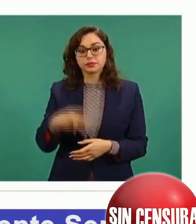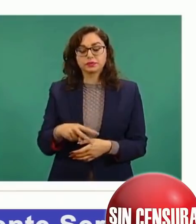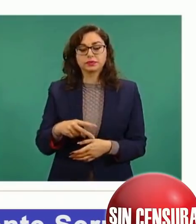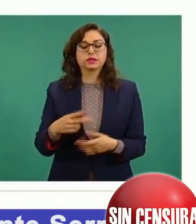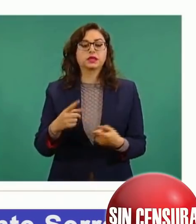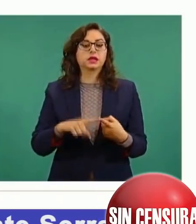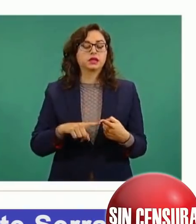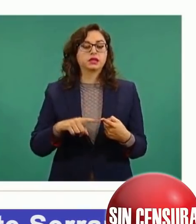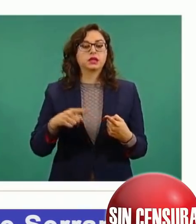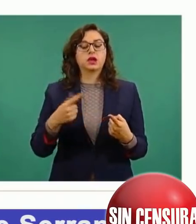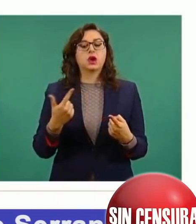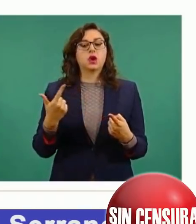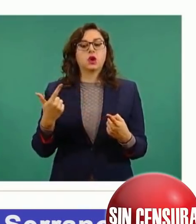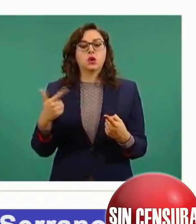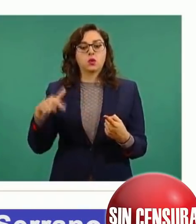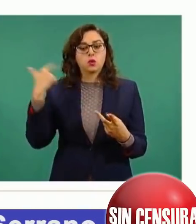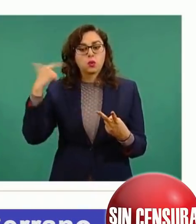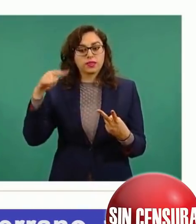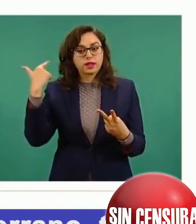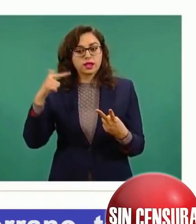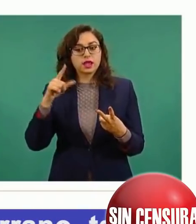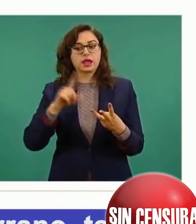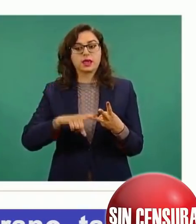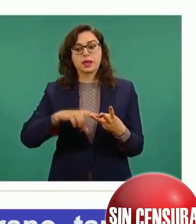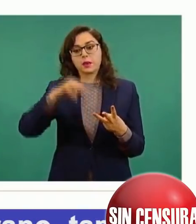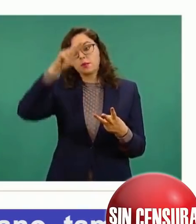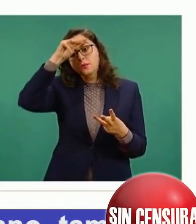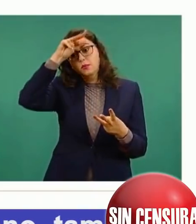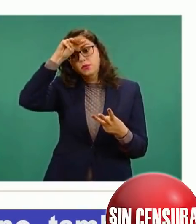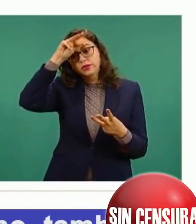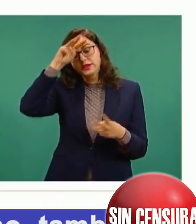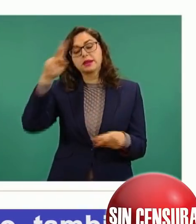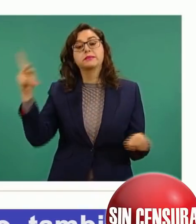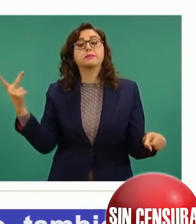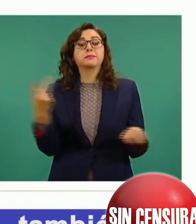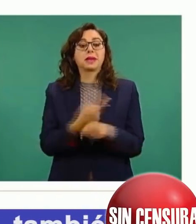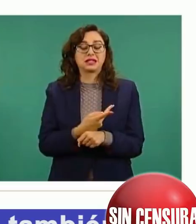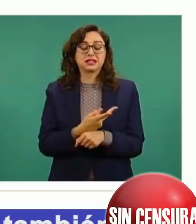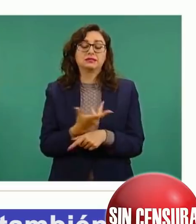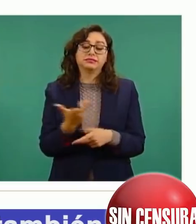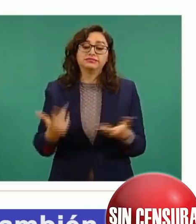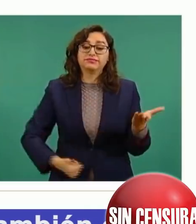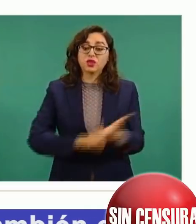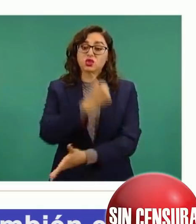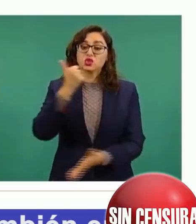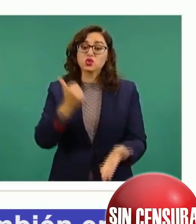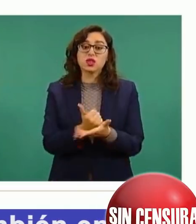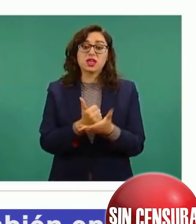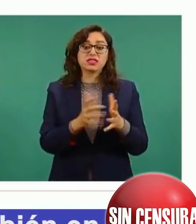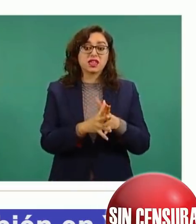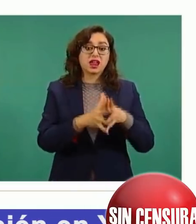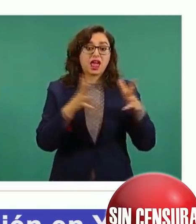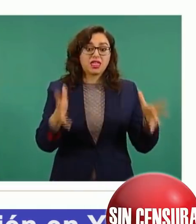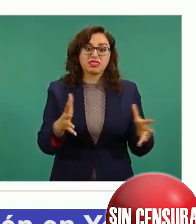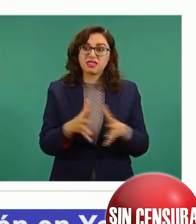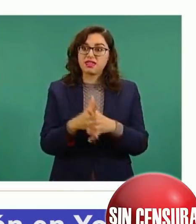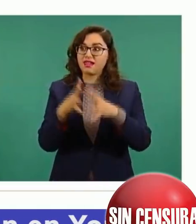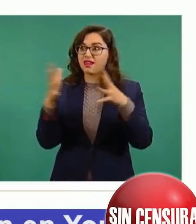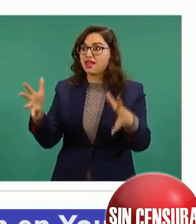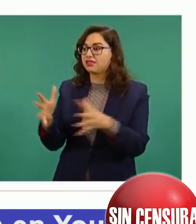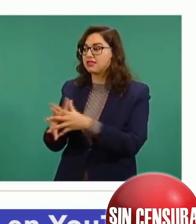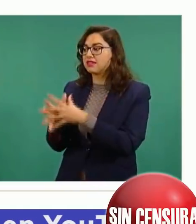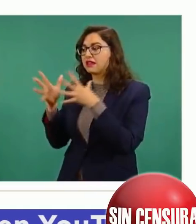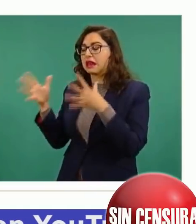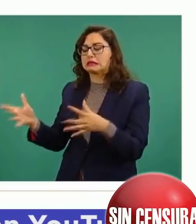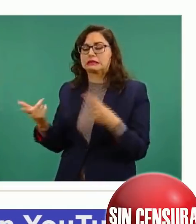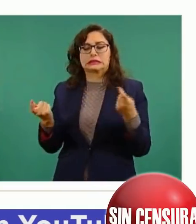de Guadalajara y de Monterrey, destacamos que las ciudades grandes, las zonas metropolitanas grandes, tienen los retos